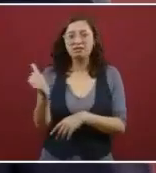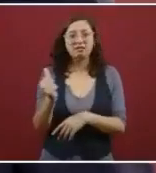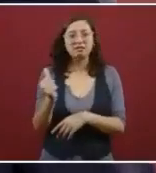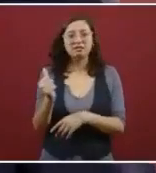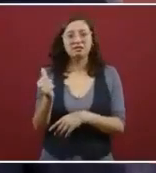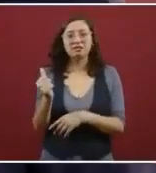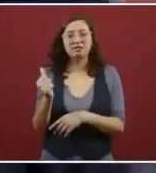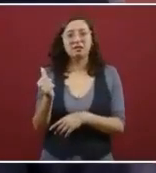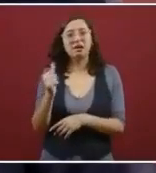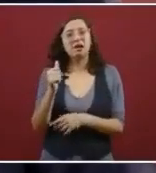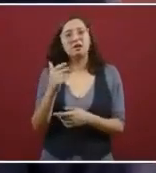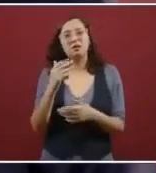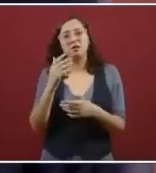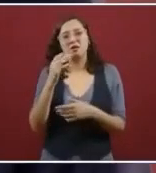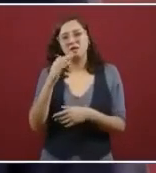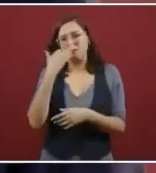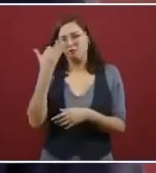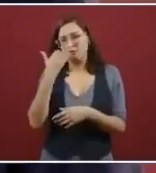la amapola.